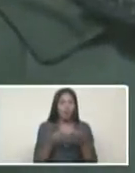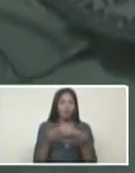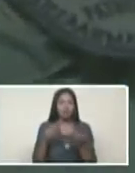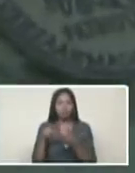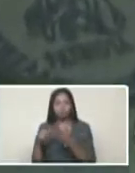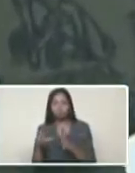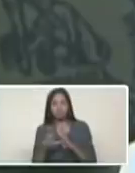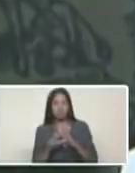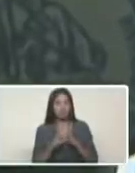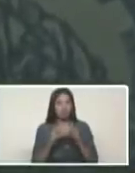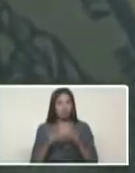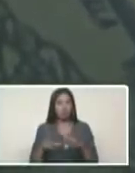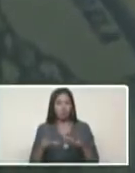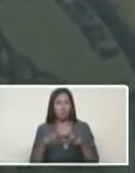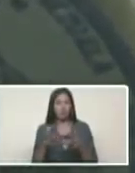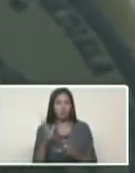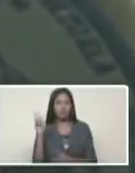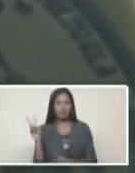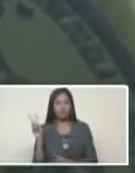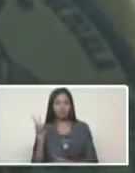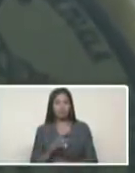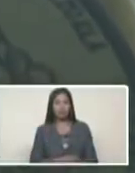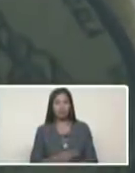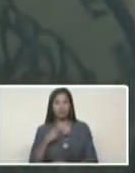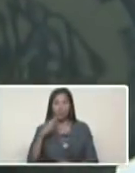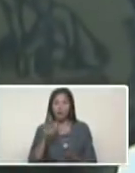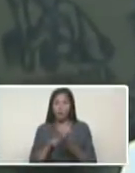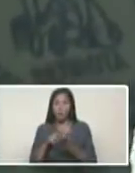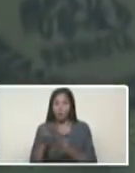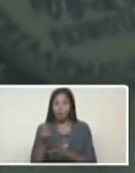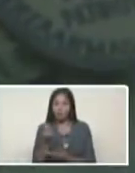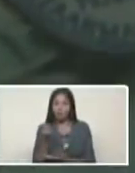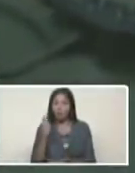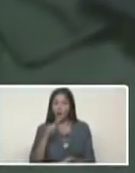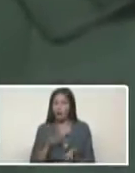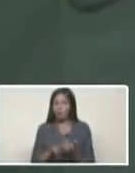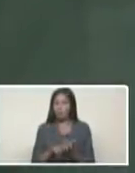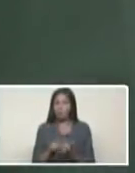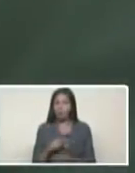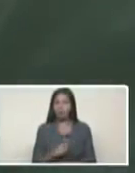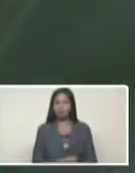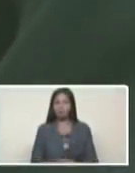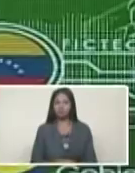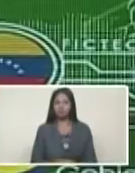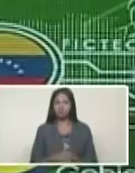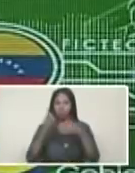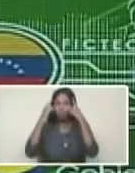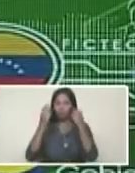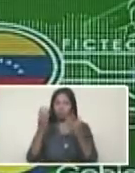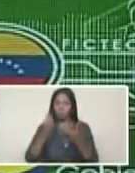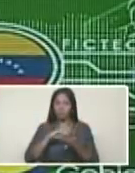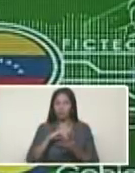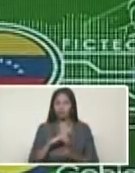colegios del país. Ah, yo voy a aprobar este dinero, que con la capacidad